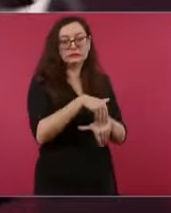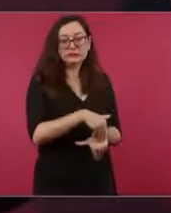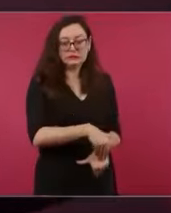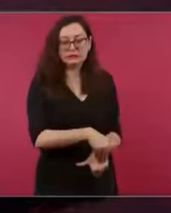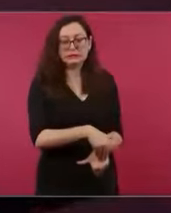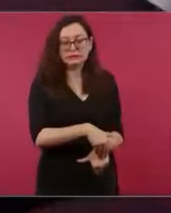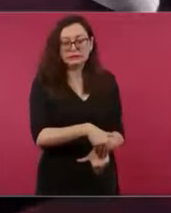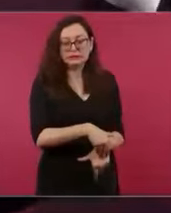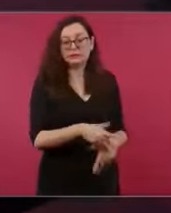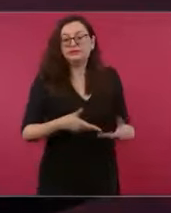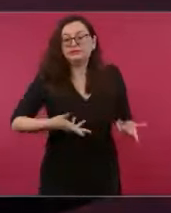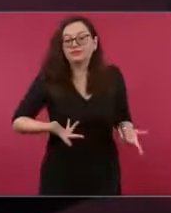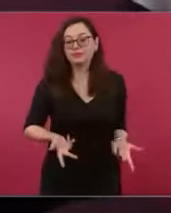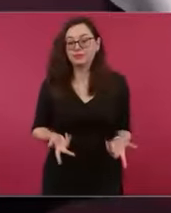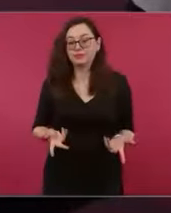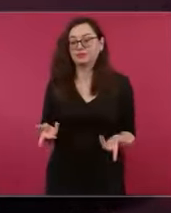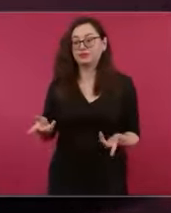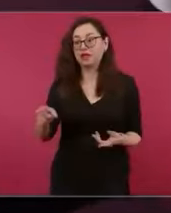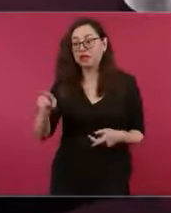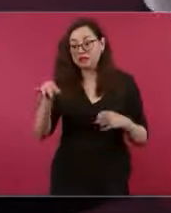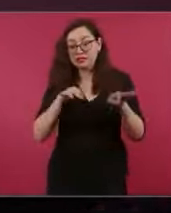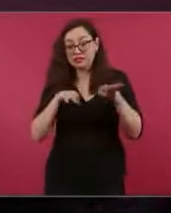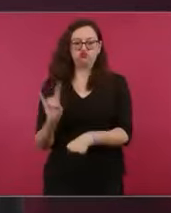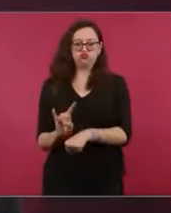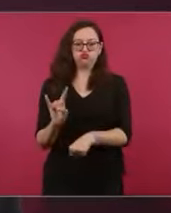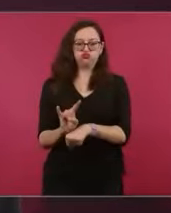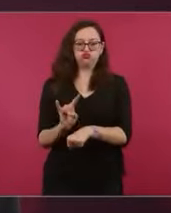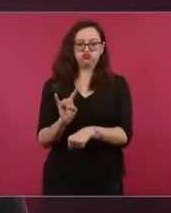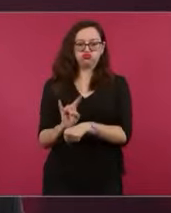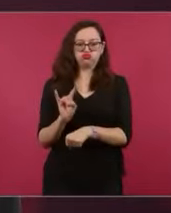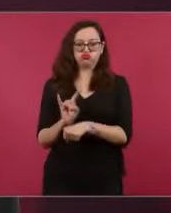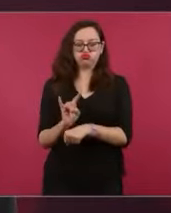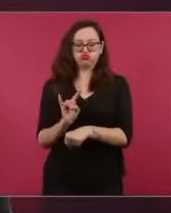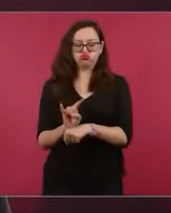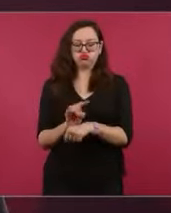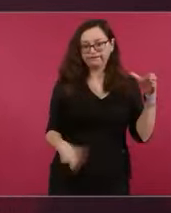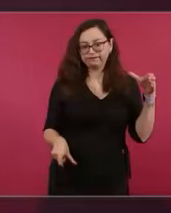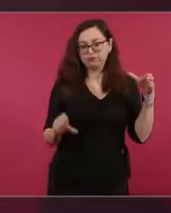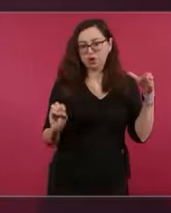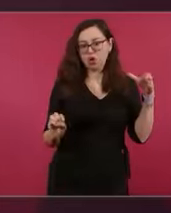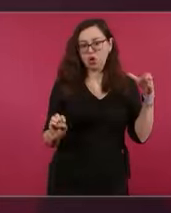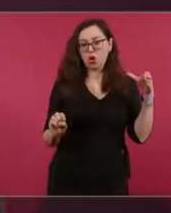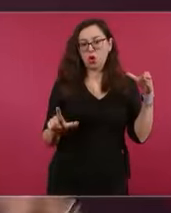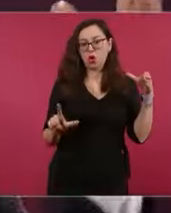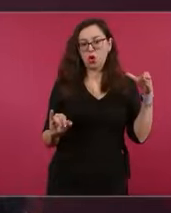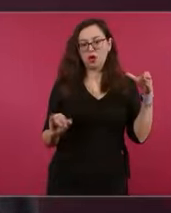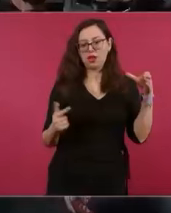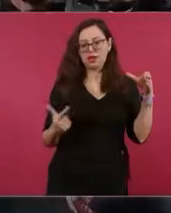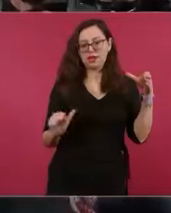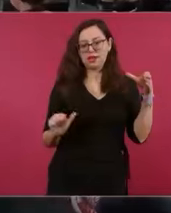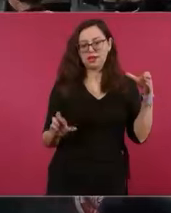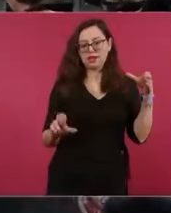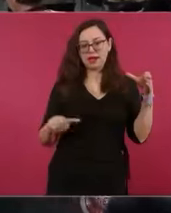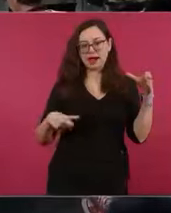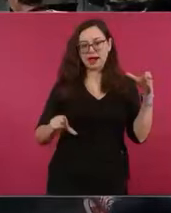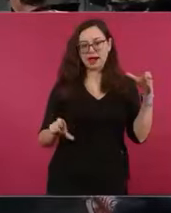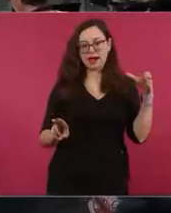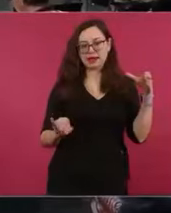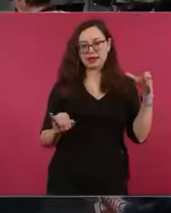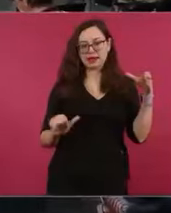eran los de la oligarquía, los potentados. ¿Quién mandaba en la